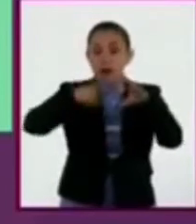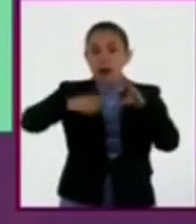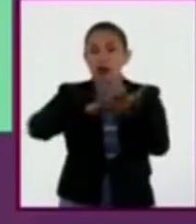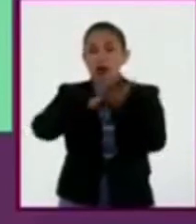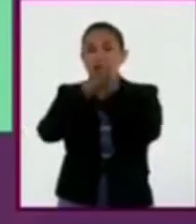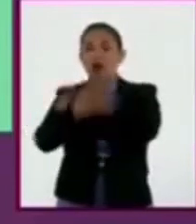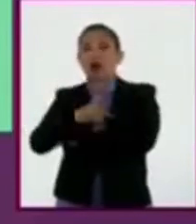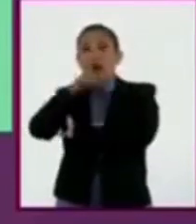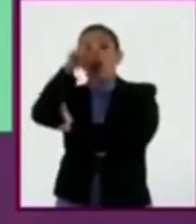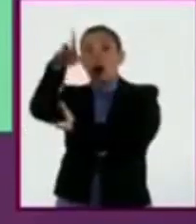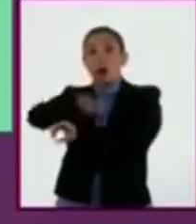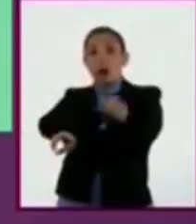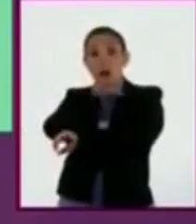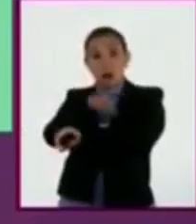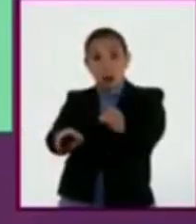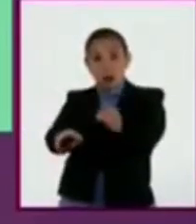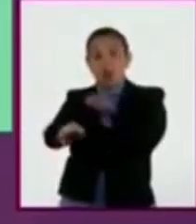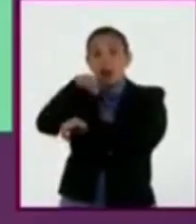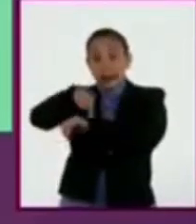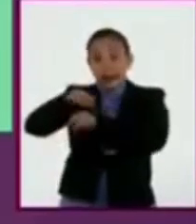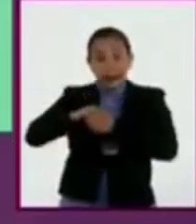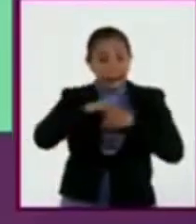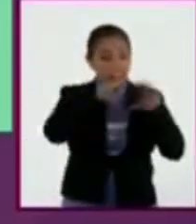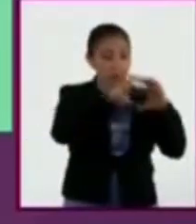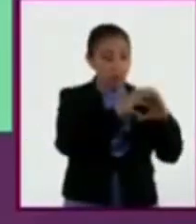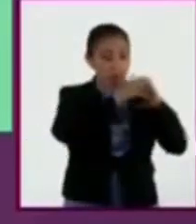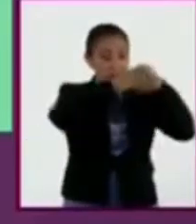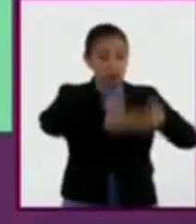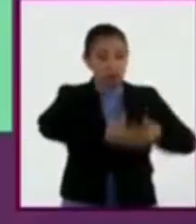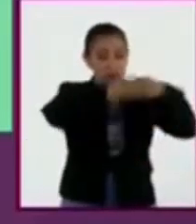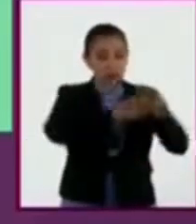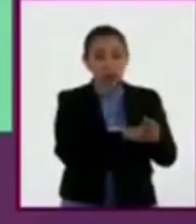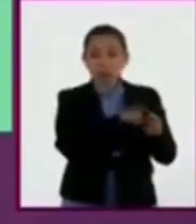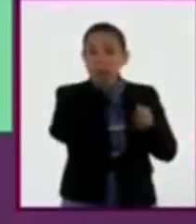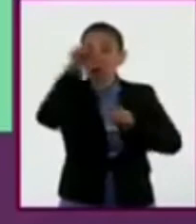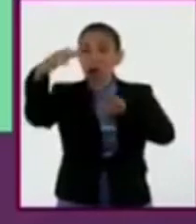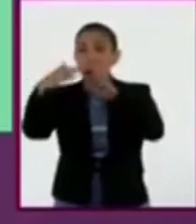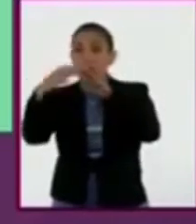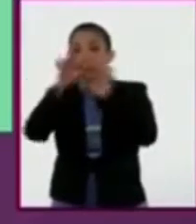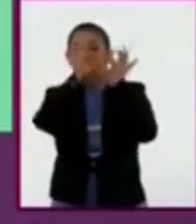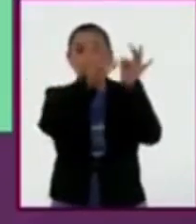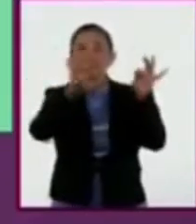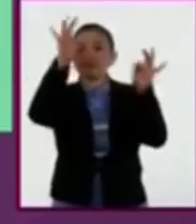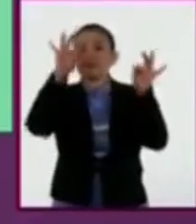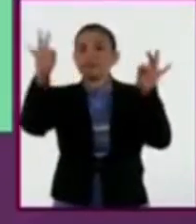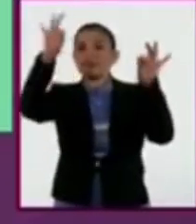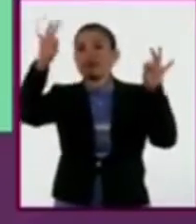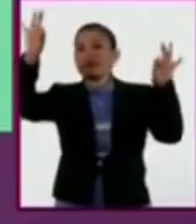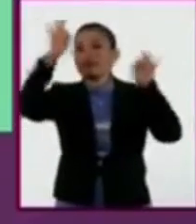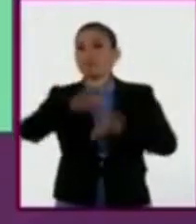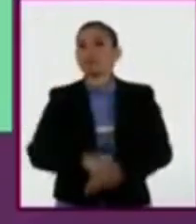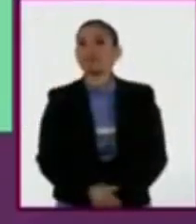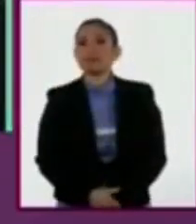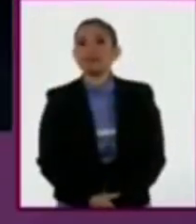eléctrica. Y esta energía pasa al transformador y se transporta hasta tu casa mediante el cableado eléctrico.